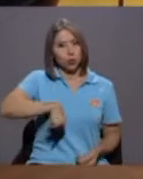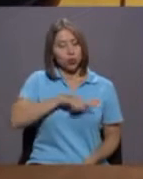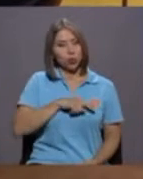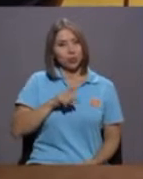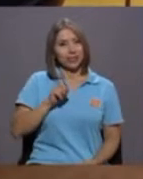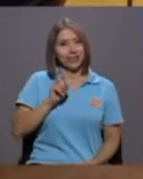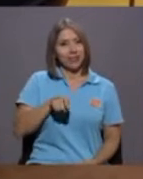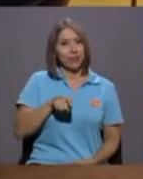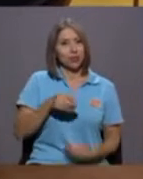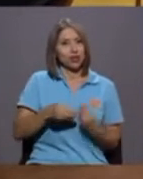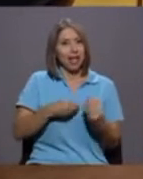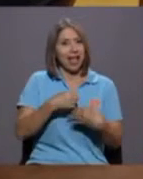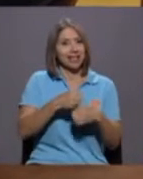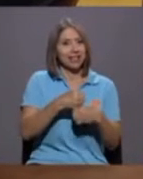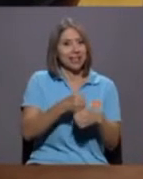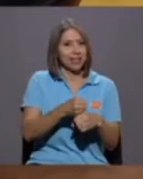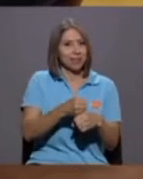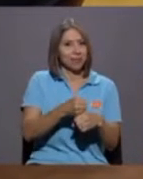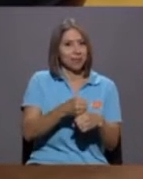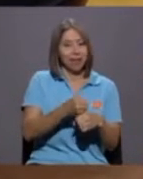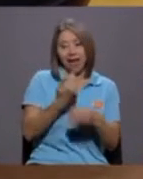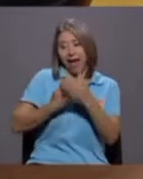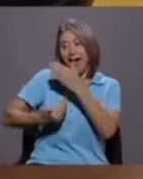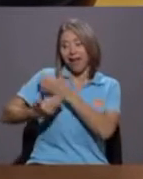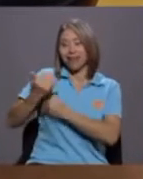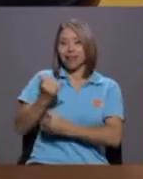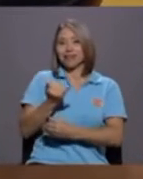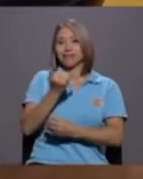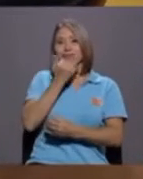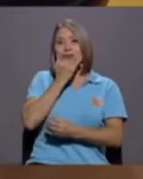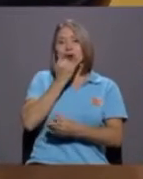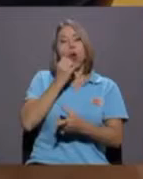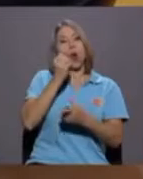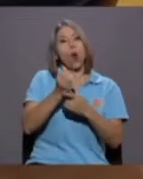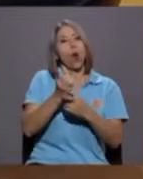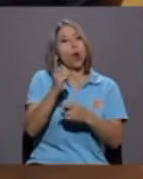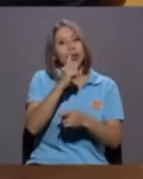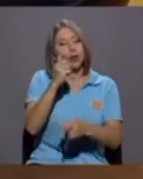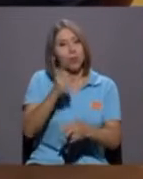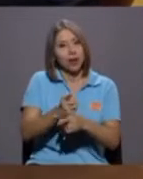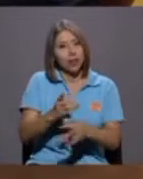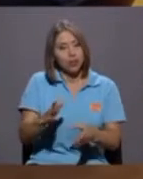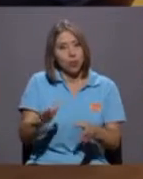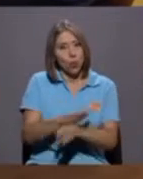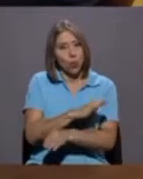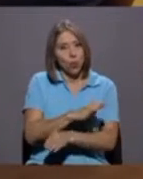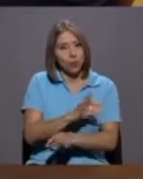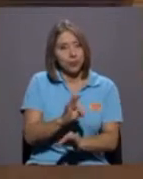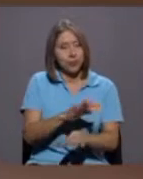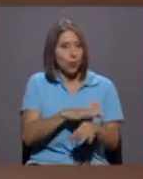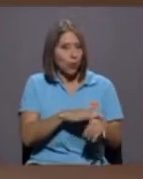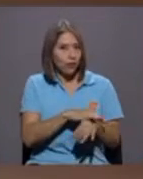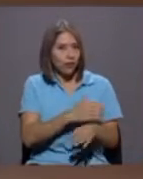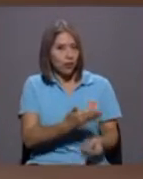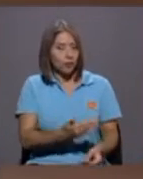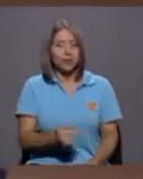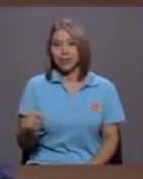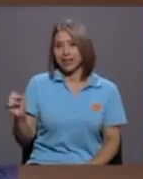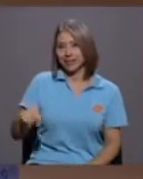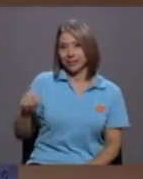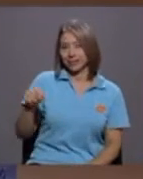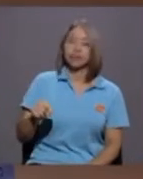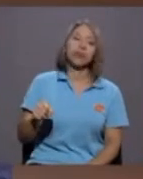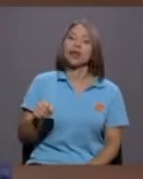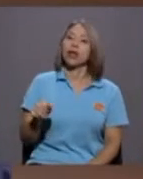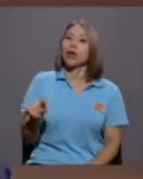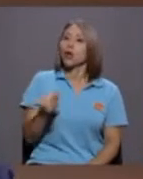y cómo veníamos haciéndolo mal o incompleto. Por favor, don Carlos. Sí, Bueno, a raíz de esto,